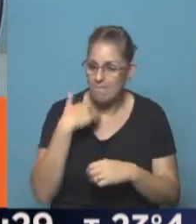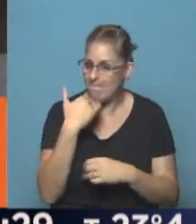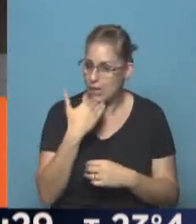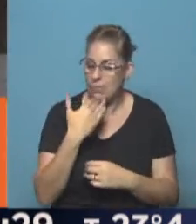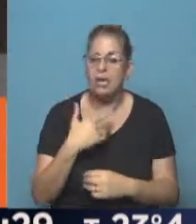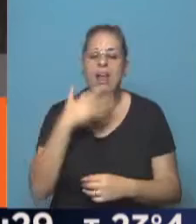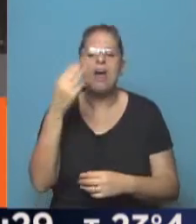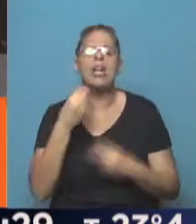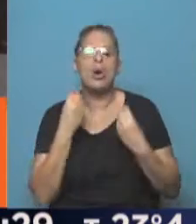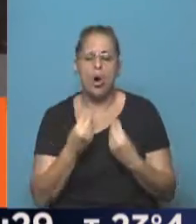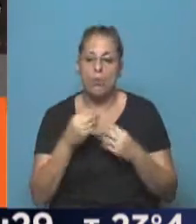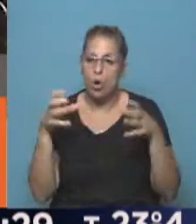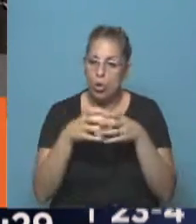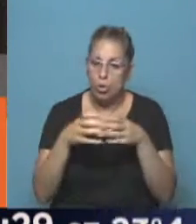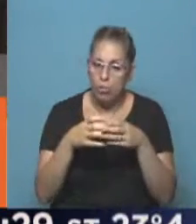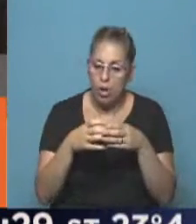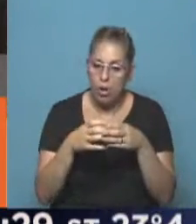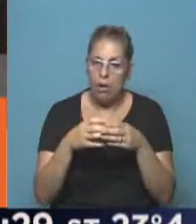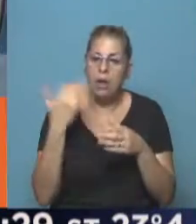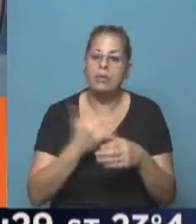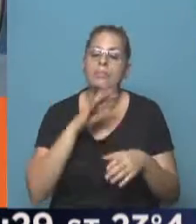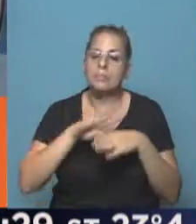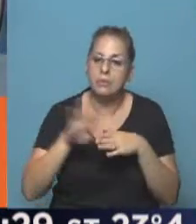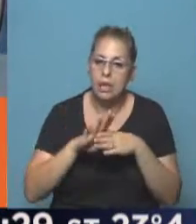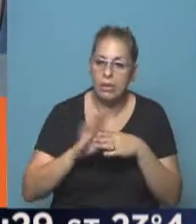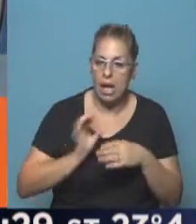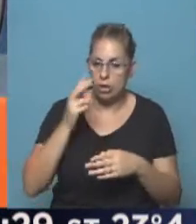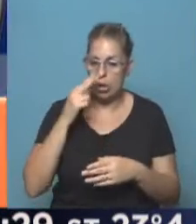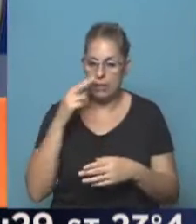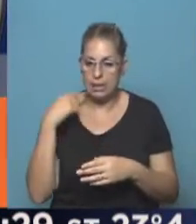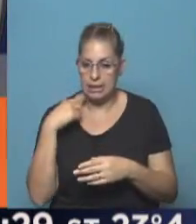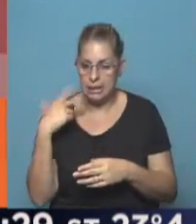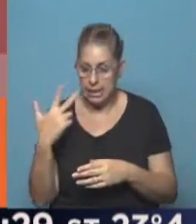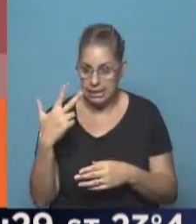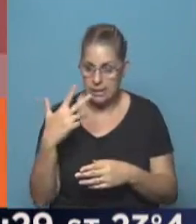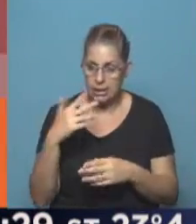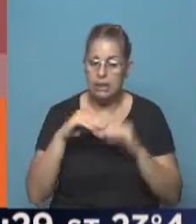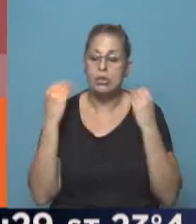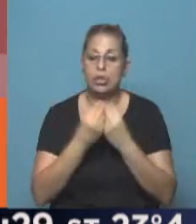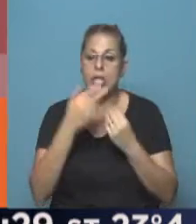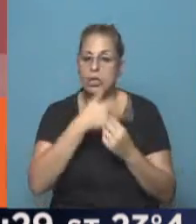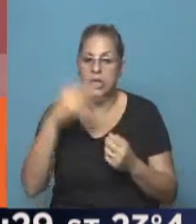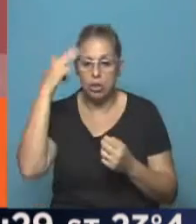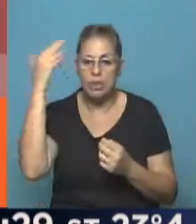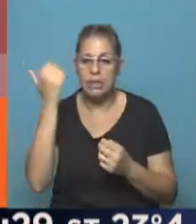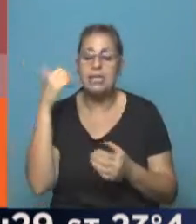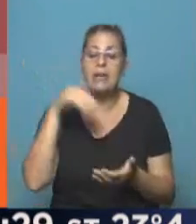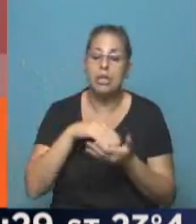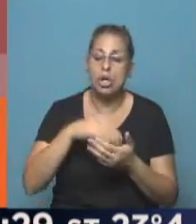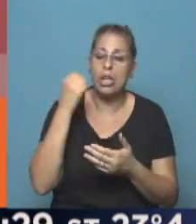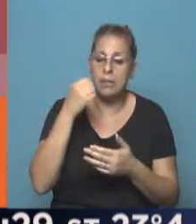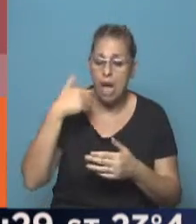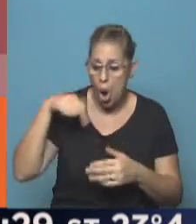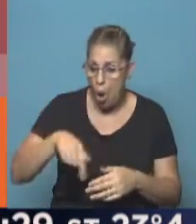lo cierto es que si el grupo tenía una deuda en el 2003, con validad de 296 millones de pesos, y hoy, 15